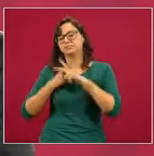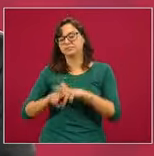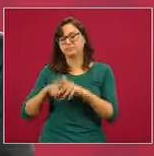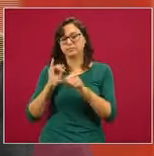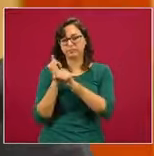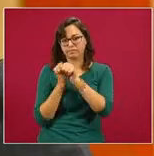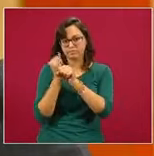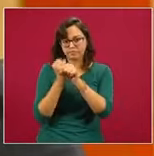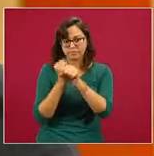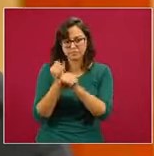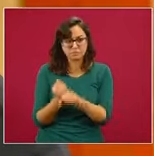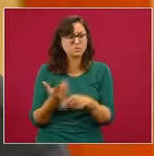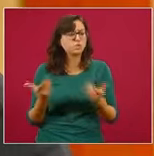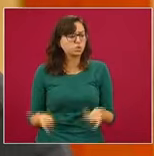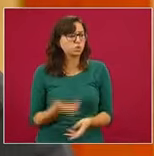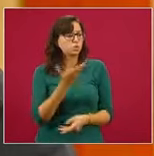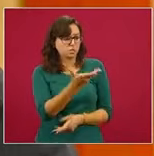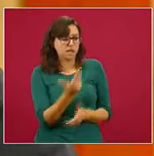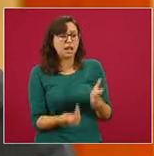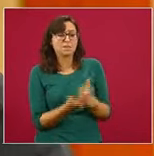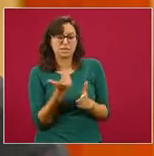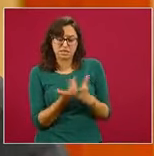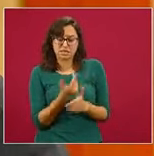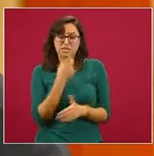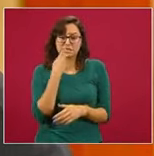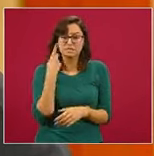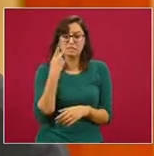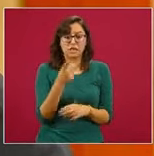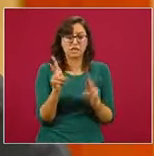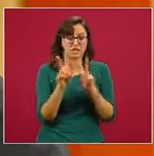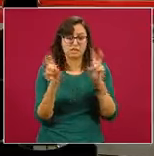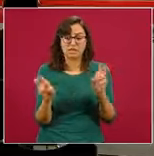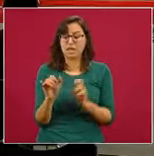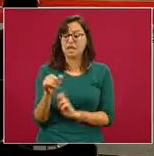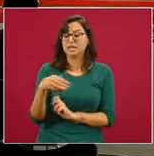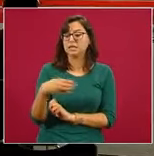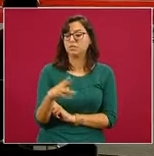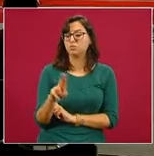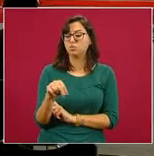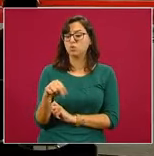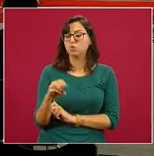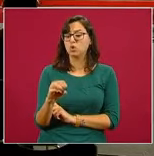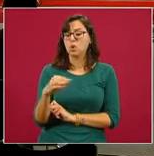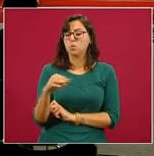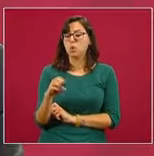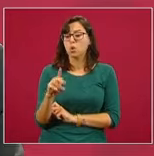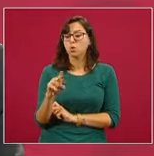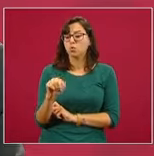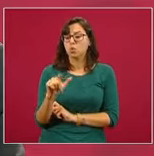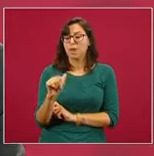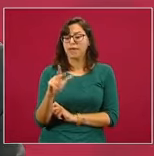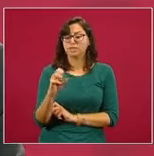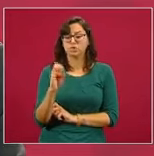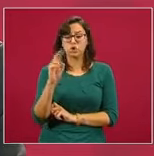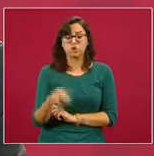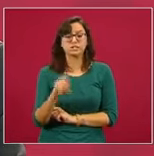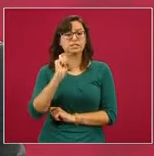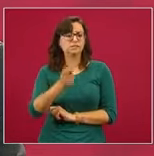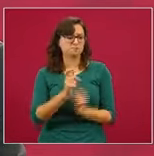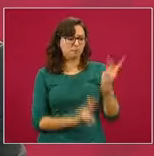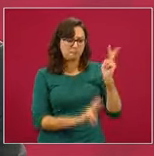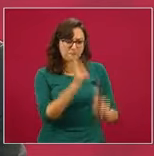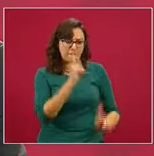distintos blancos terapéuticos. Usted comentaba en la mañana la inmunomodulación, hay varios productos estos de origen en la